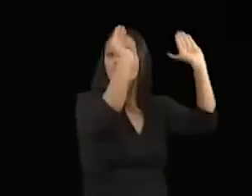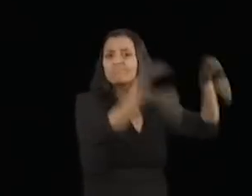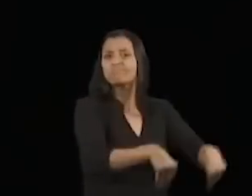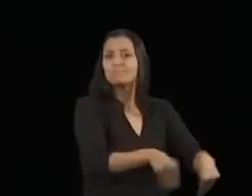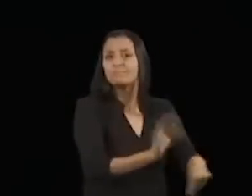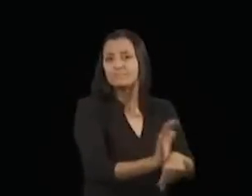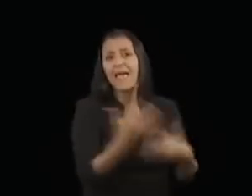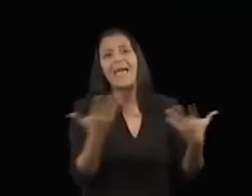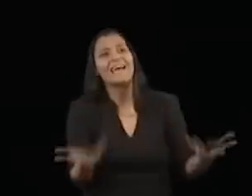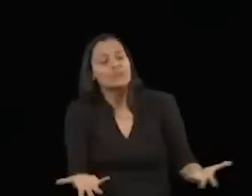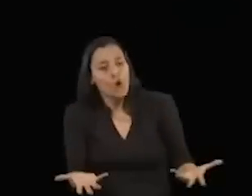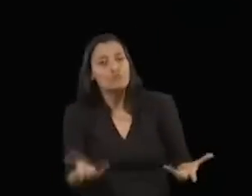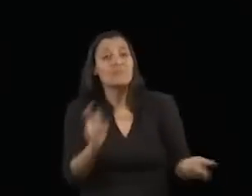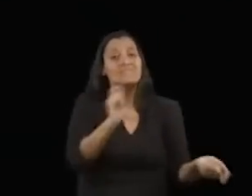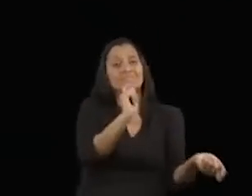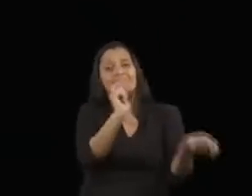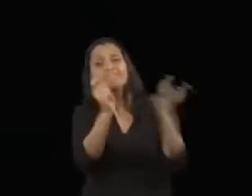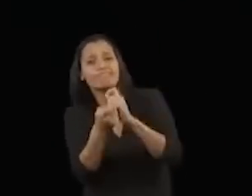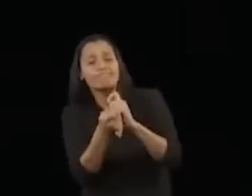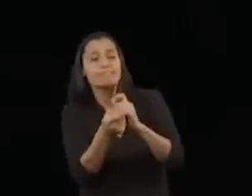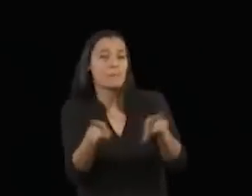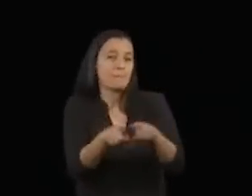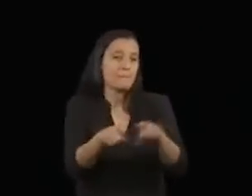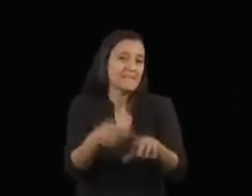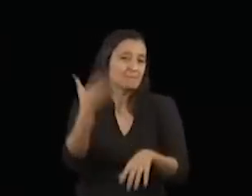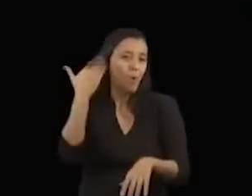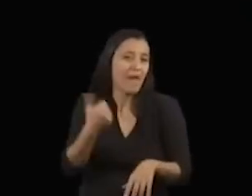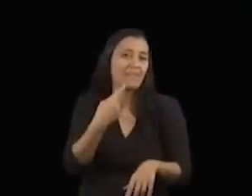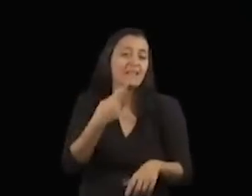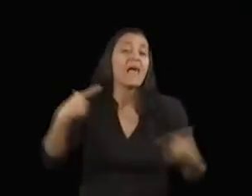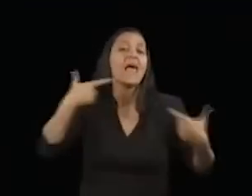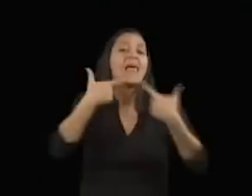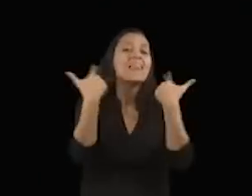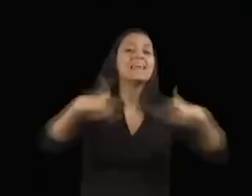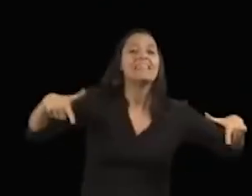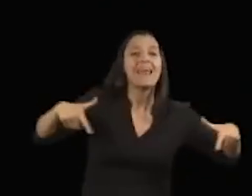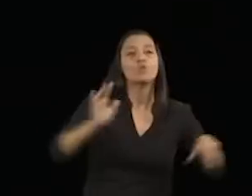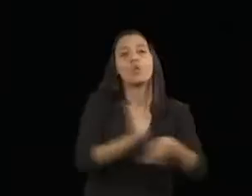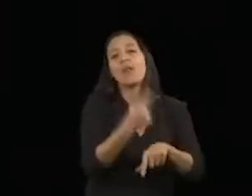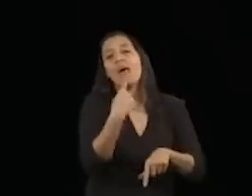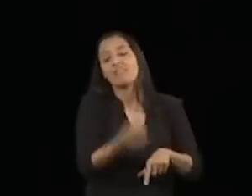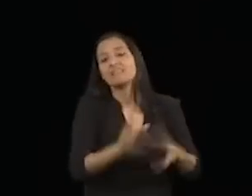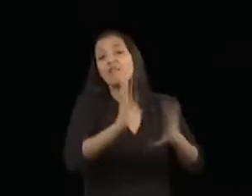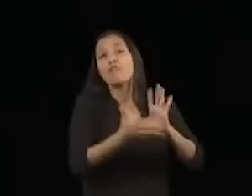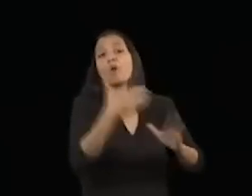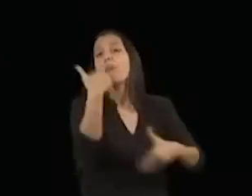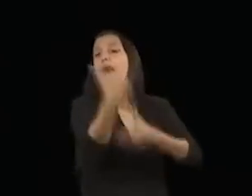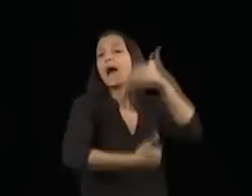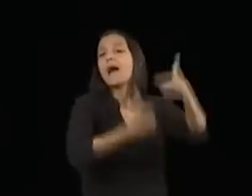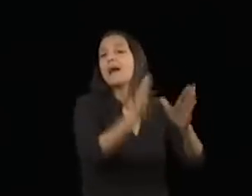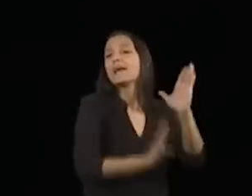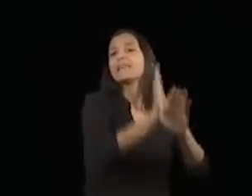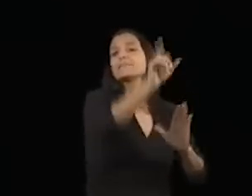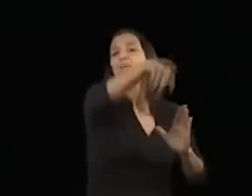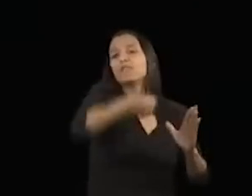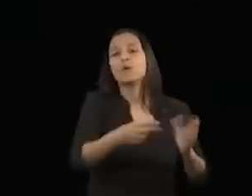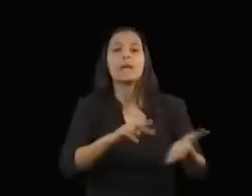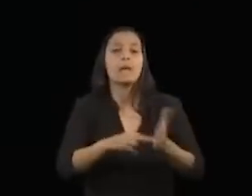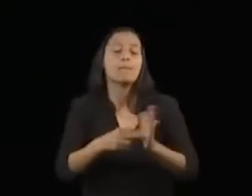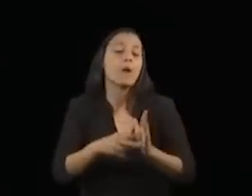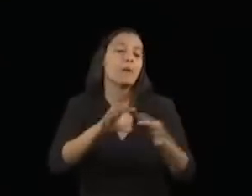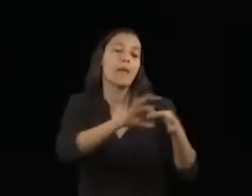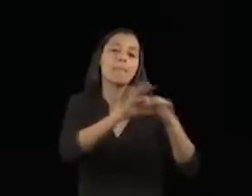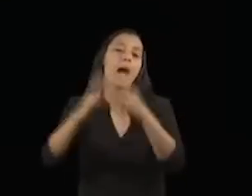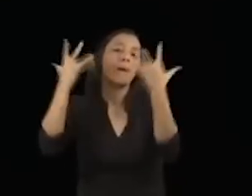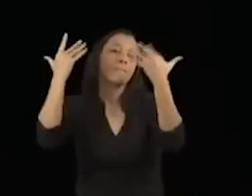Y la convergencia, que en la literatura del crecimiento es un problema de índole matemática,